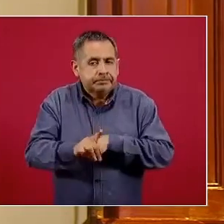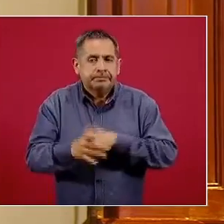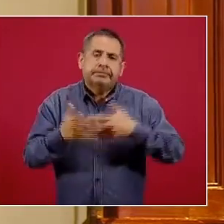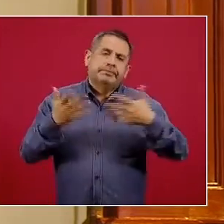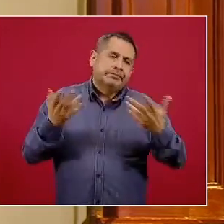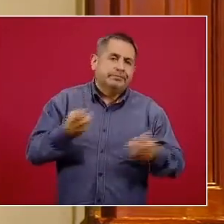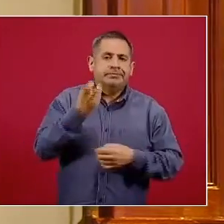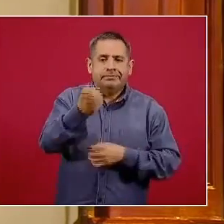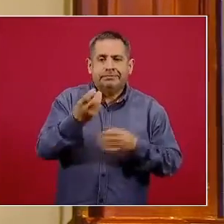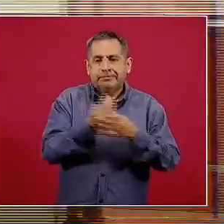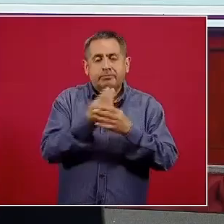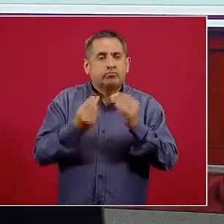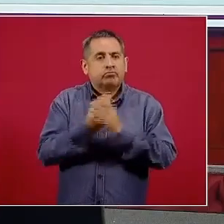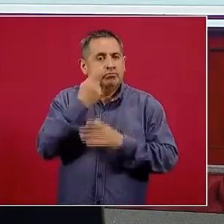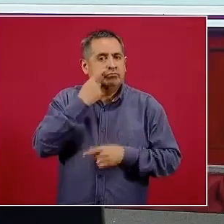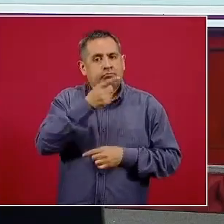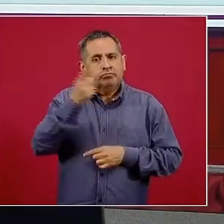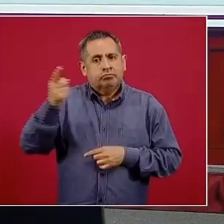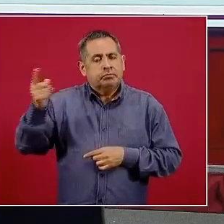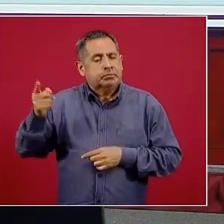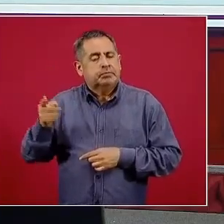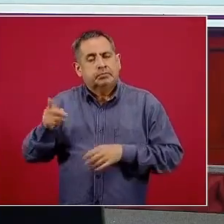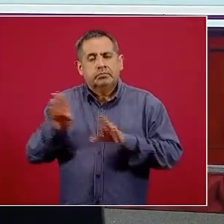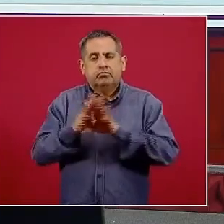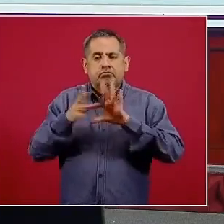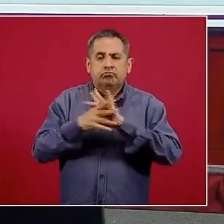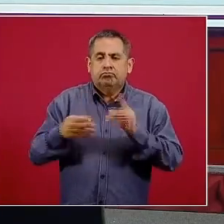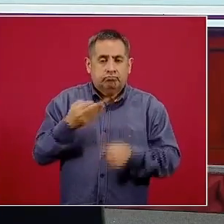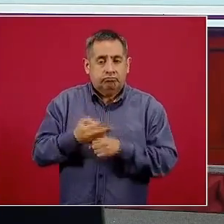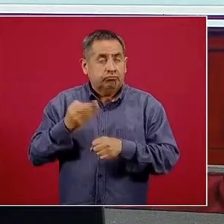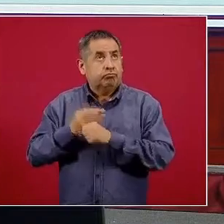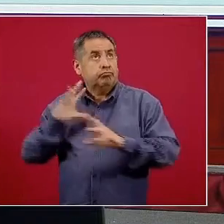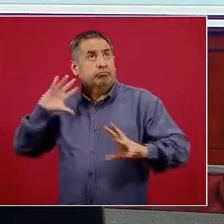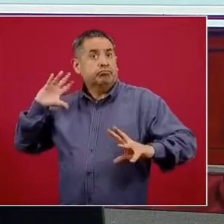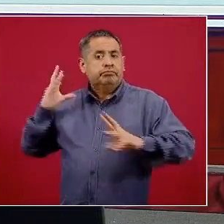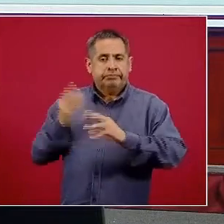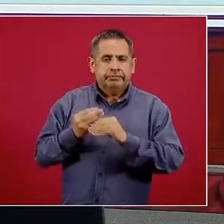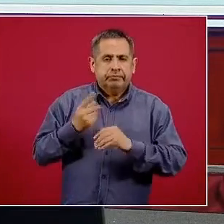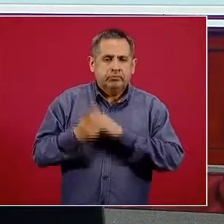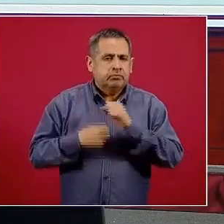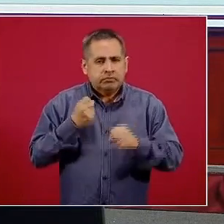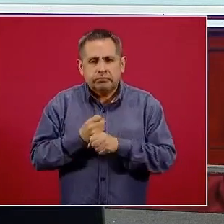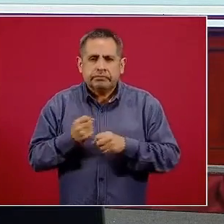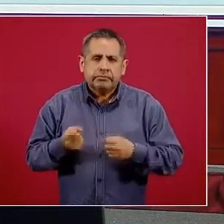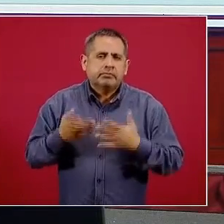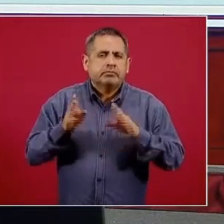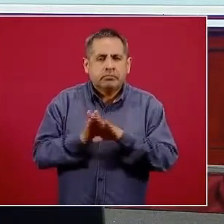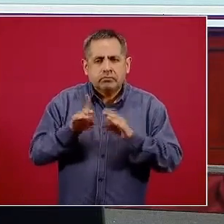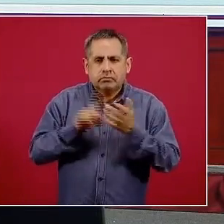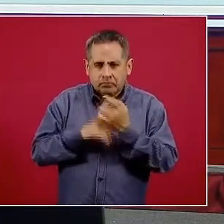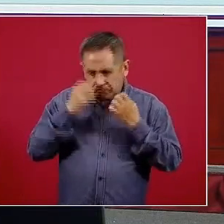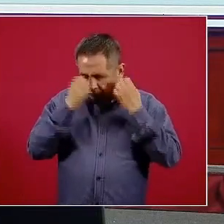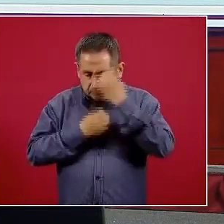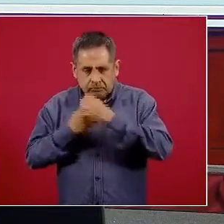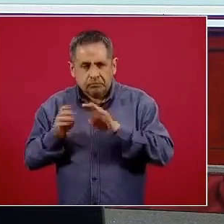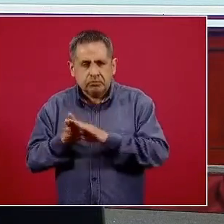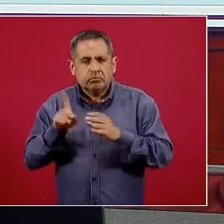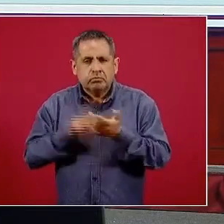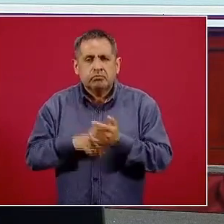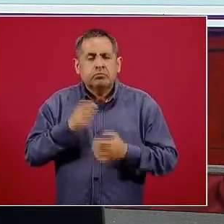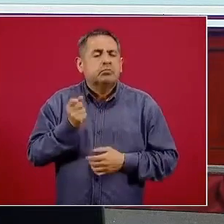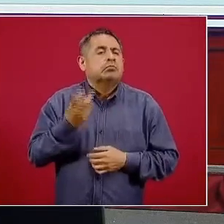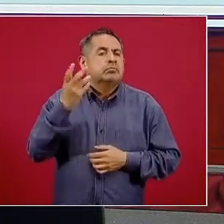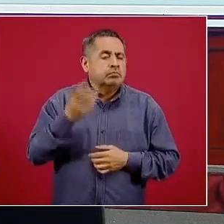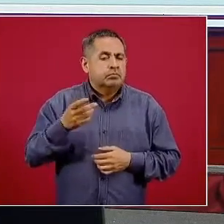nueva clasificación, y para efectos de lo que va hasta el momento, desde que iniciamos el año, y de lo que va de la vigilancia de los